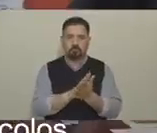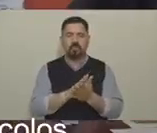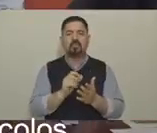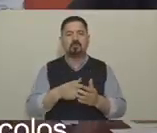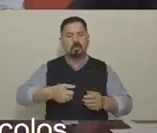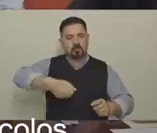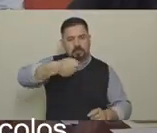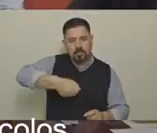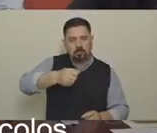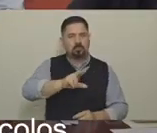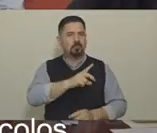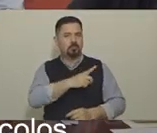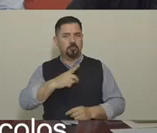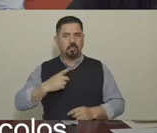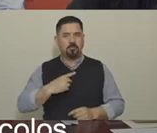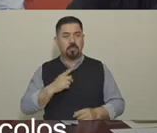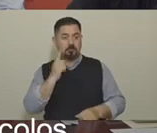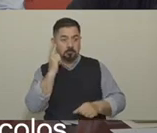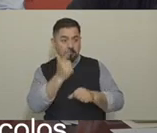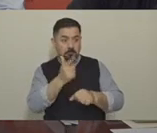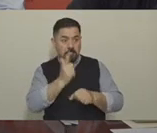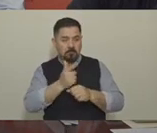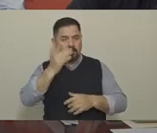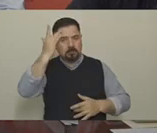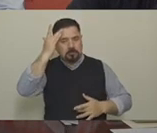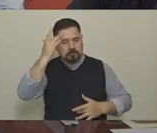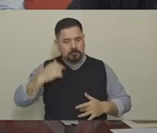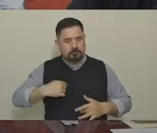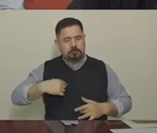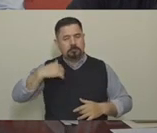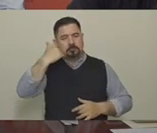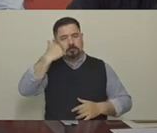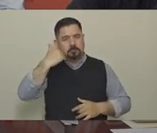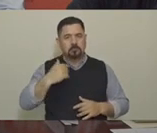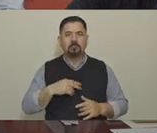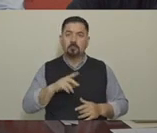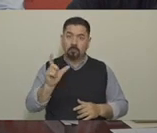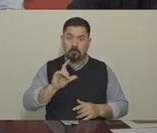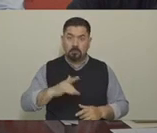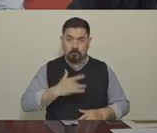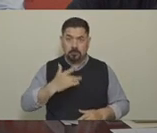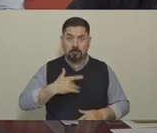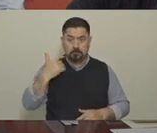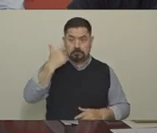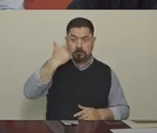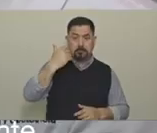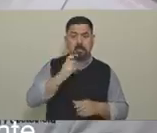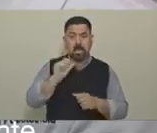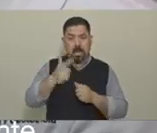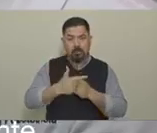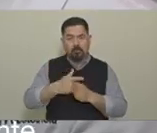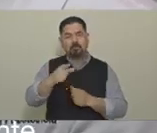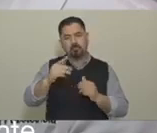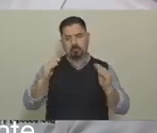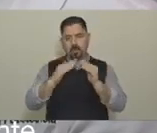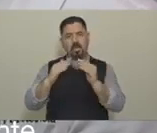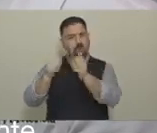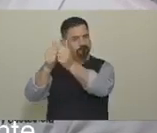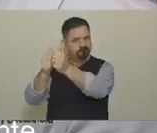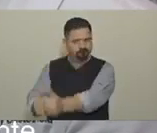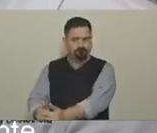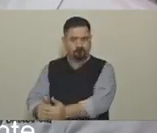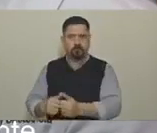saludo, identificación de síntomas y, si se presenta algún síntoma, quedarse en casa. Estamos